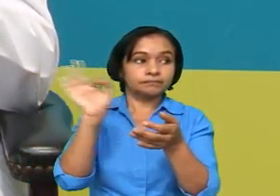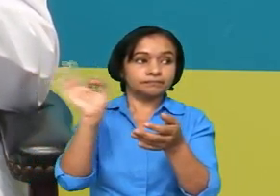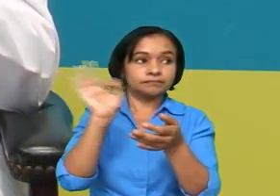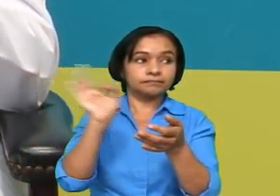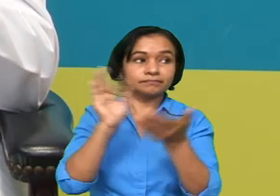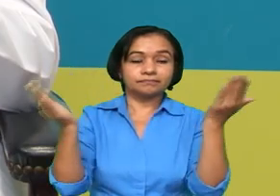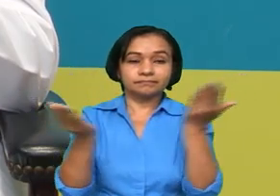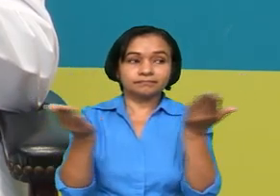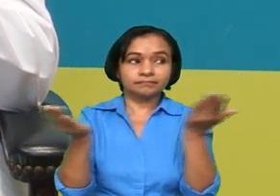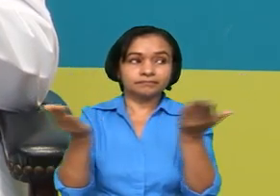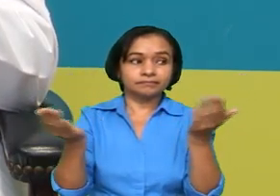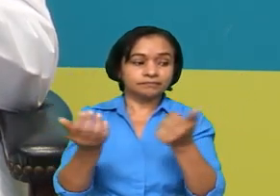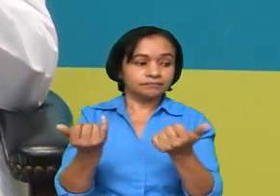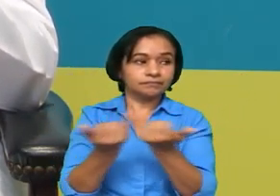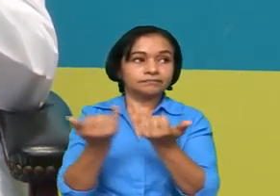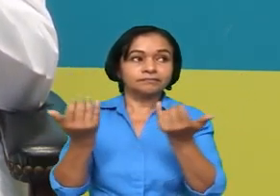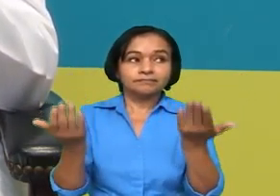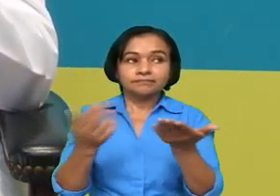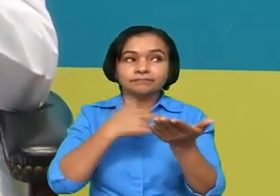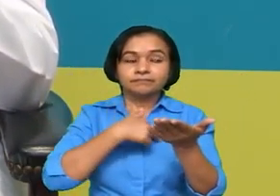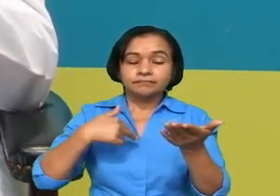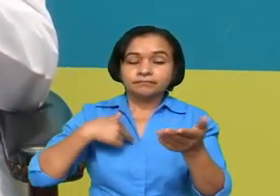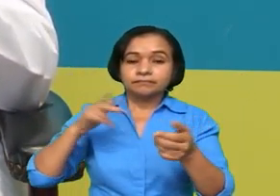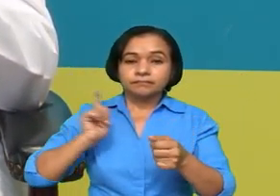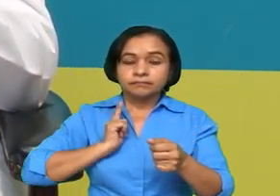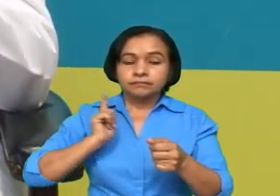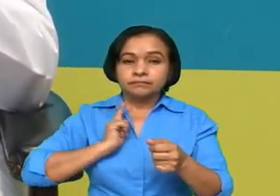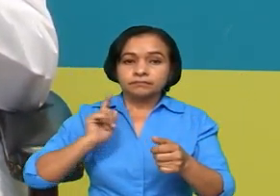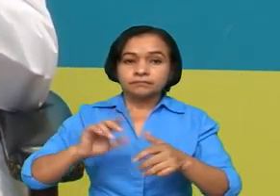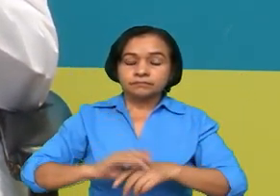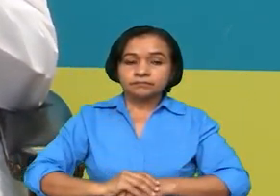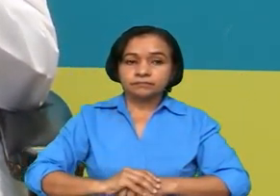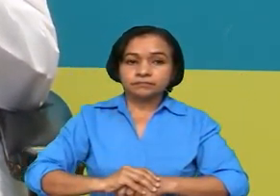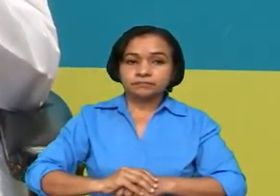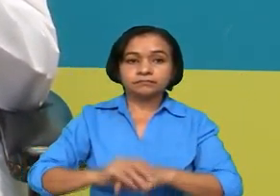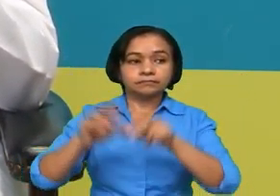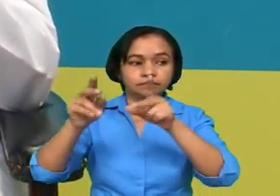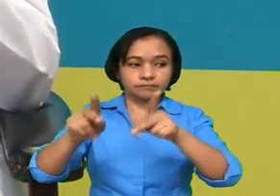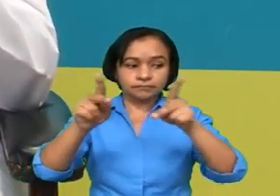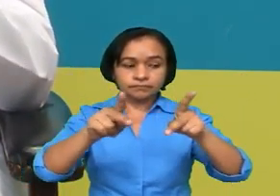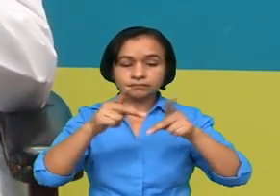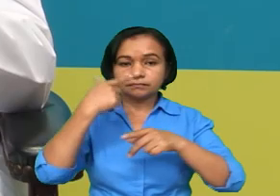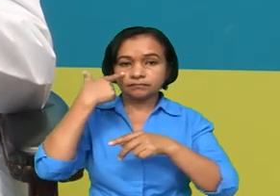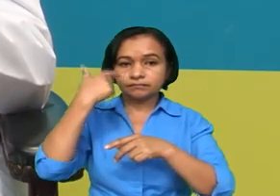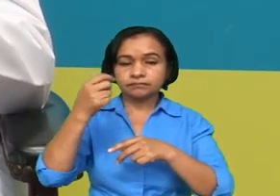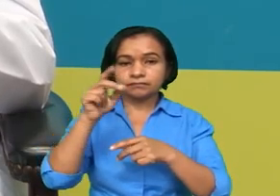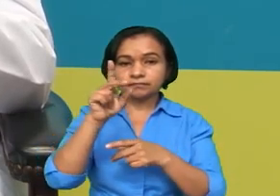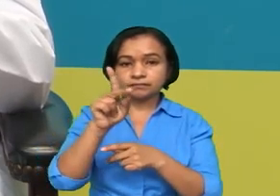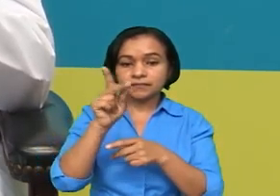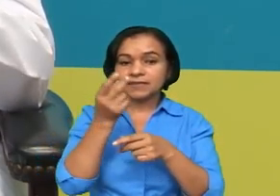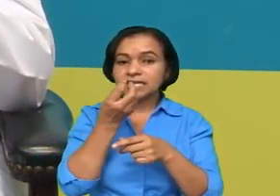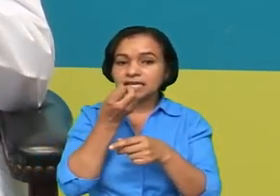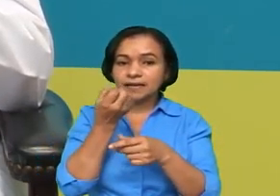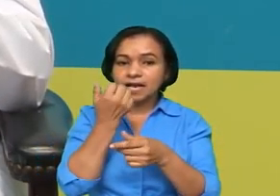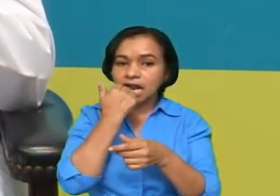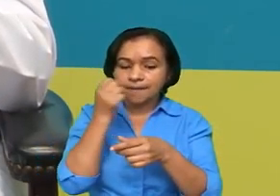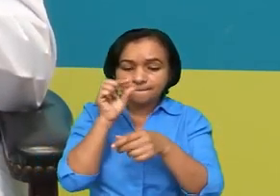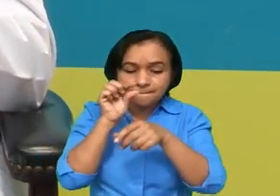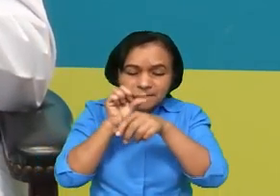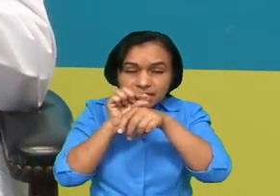es lo que comúnmente las personas conocen como piedras en los riñones o